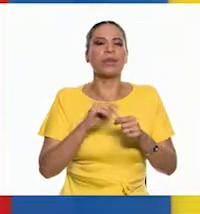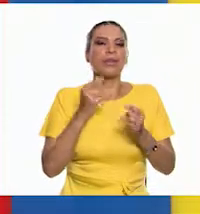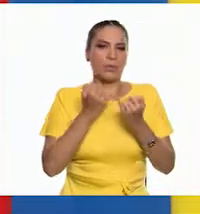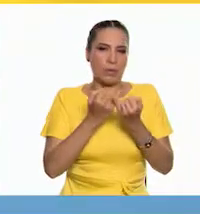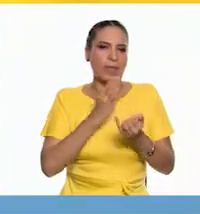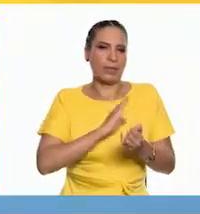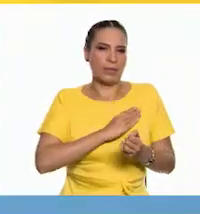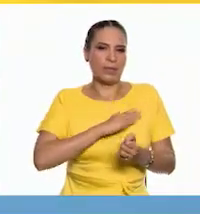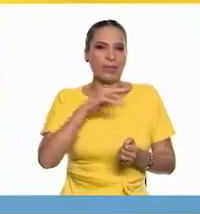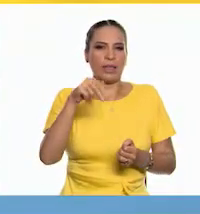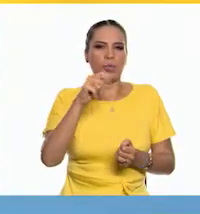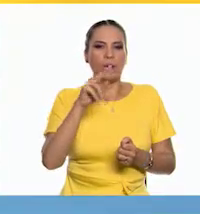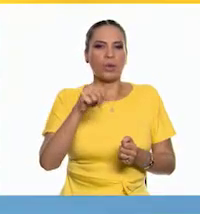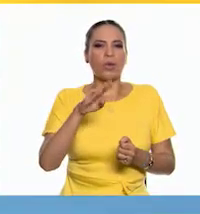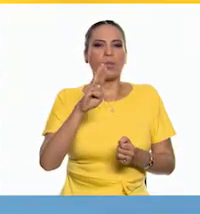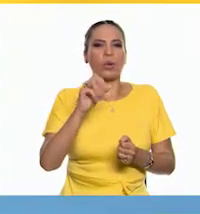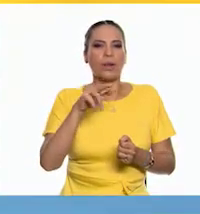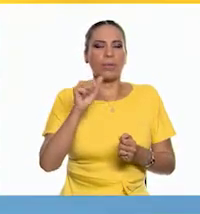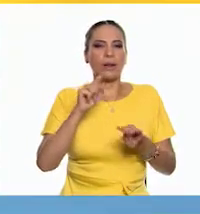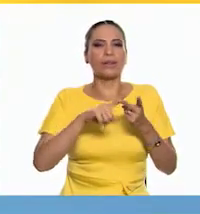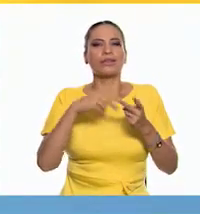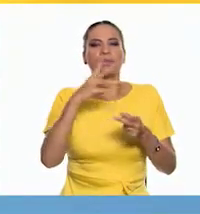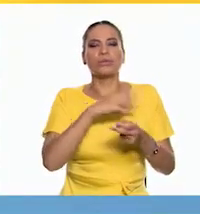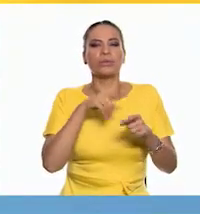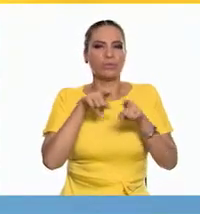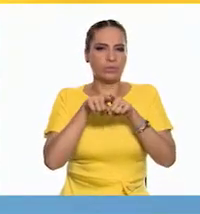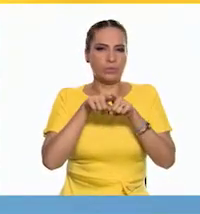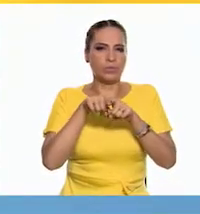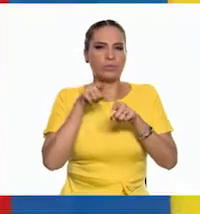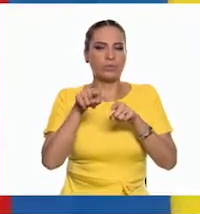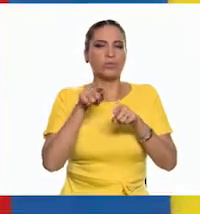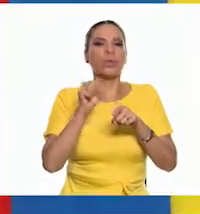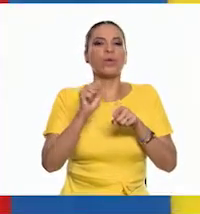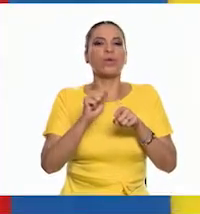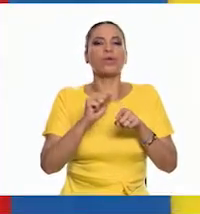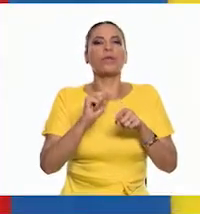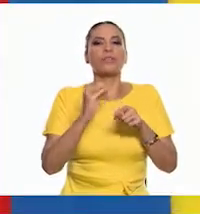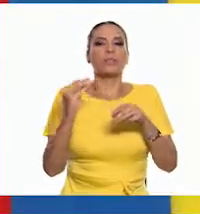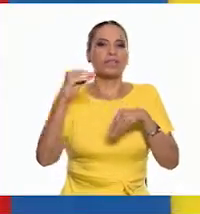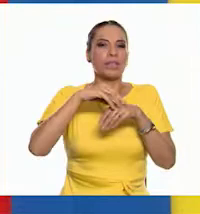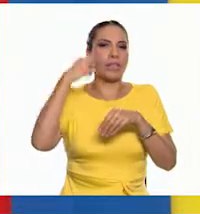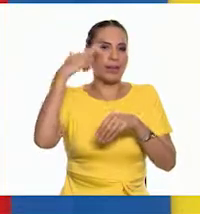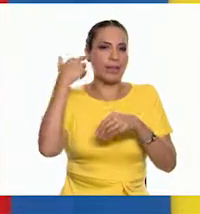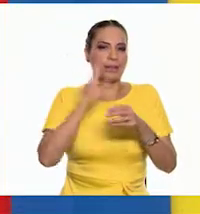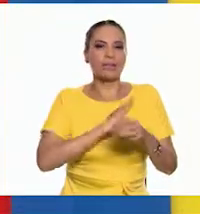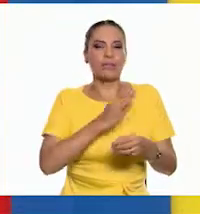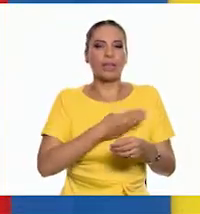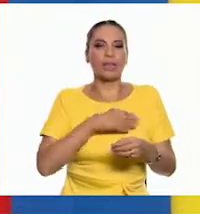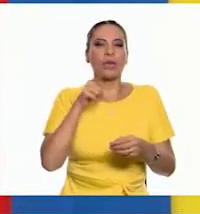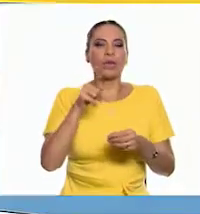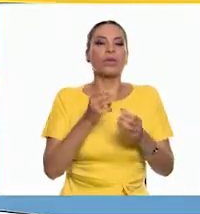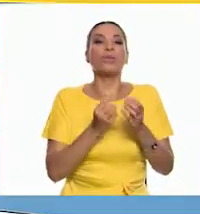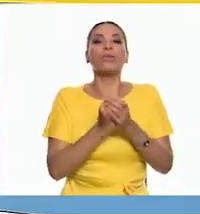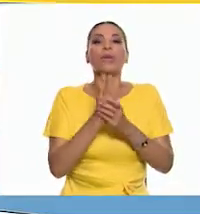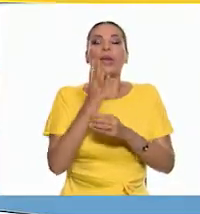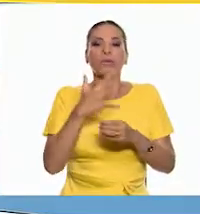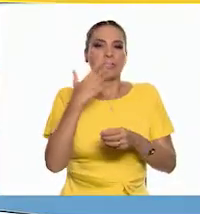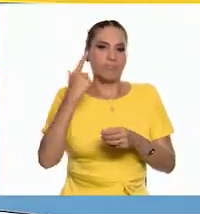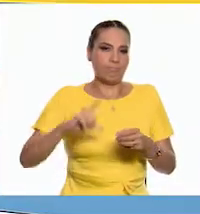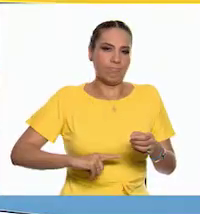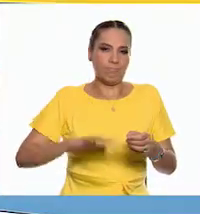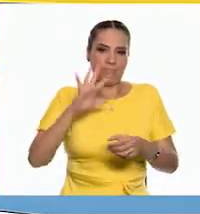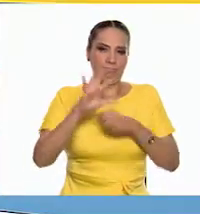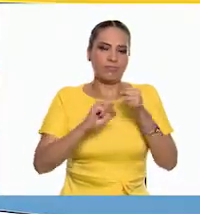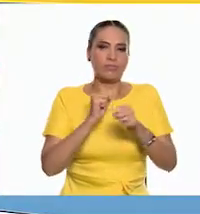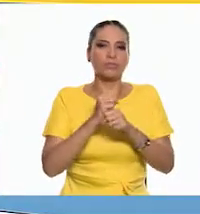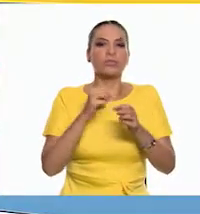su hermano mayor, José Bonaparte, como nuevo rey español, y su gobierno tuvo duración de 5 años. Mientras tanto, en